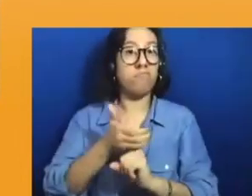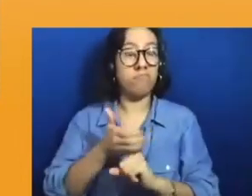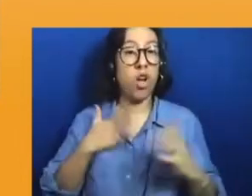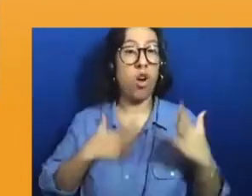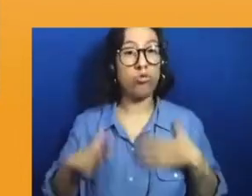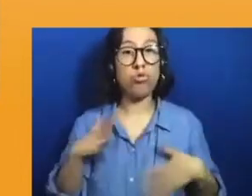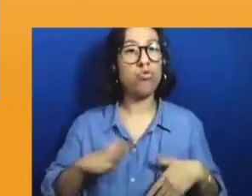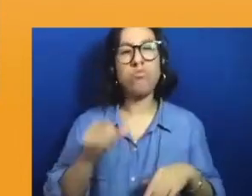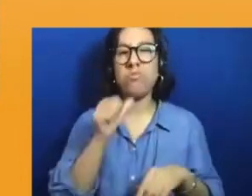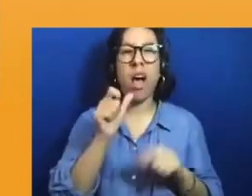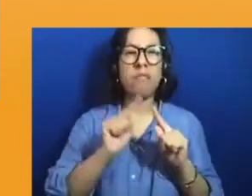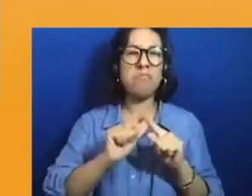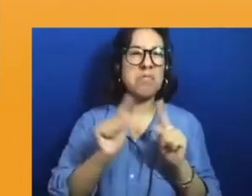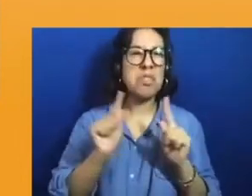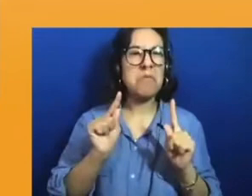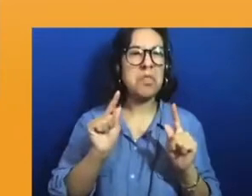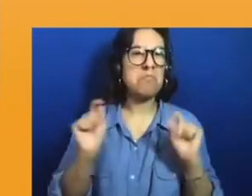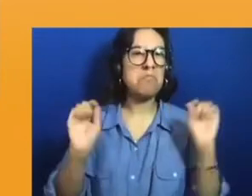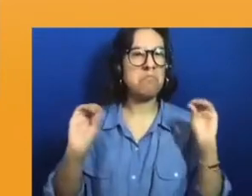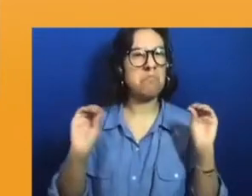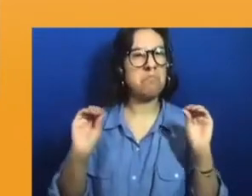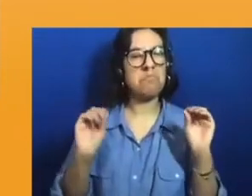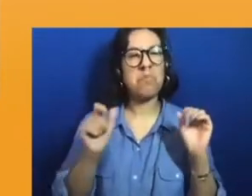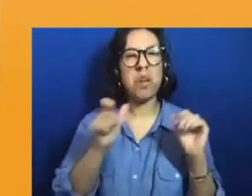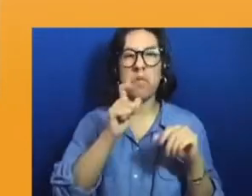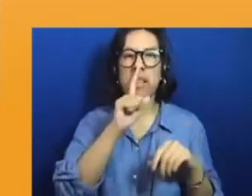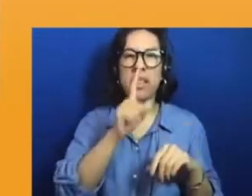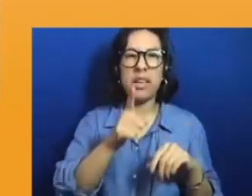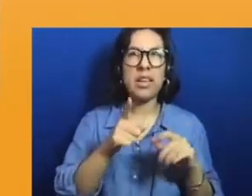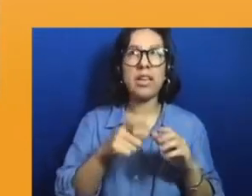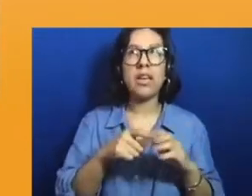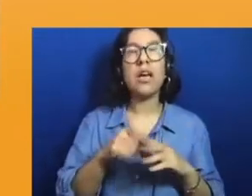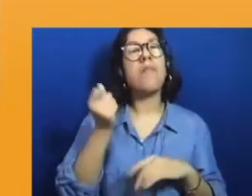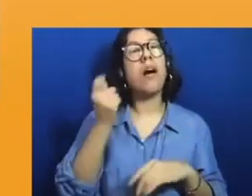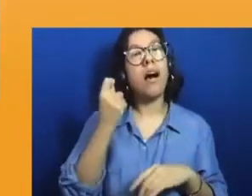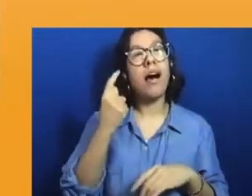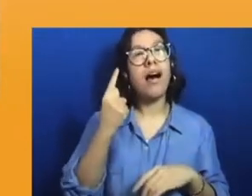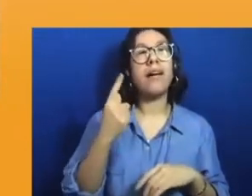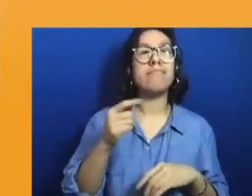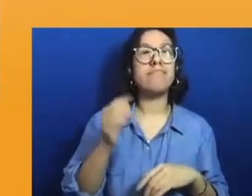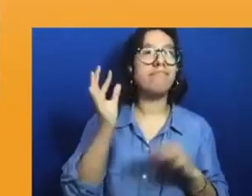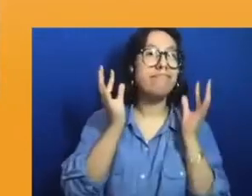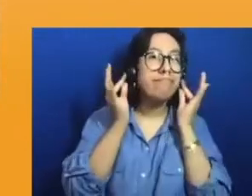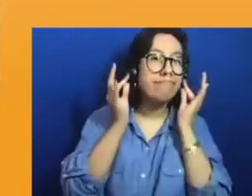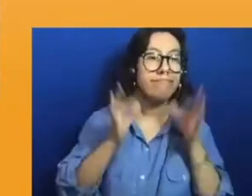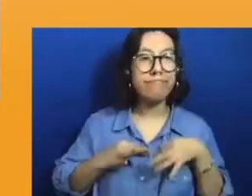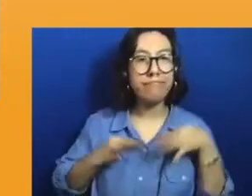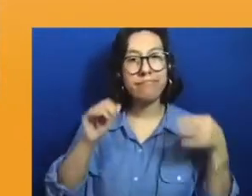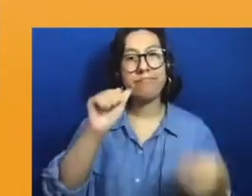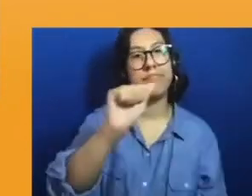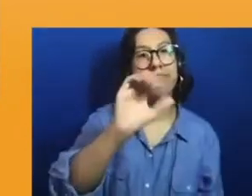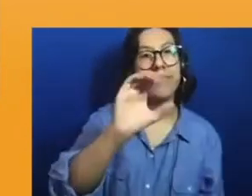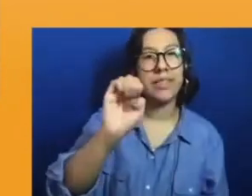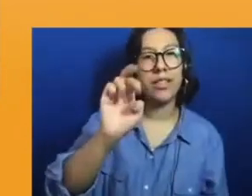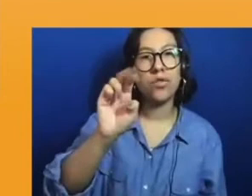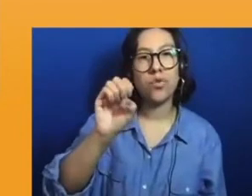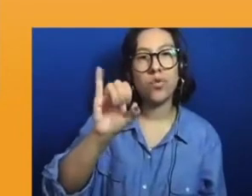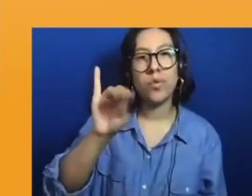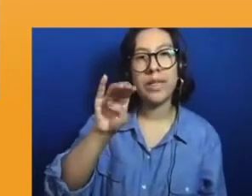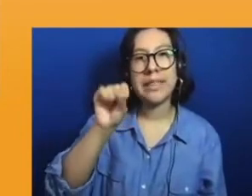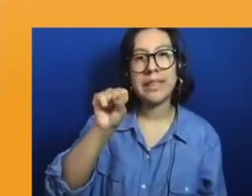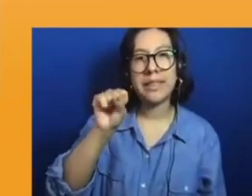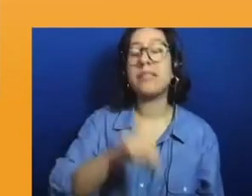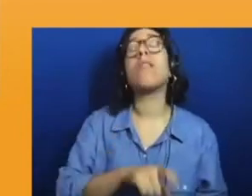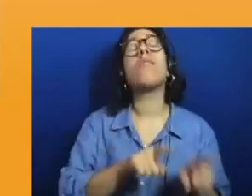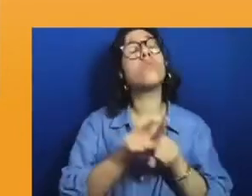variaciones, pero sí hay variaciones en los accesorios que llevas y lo más importante que